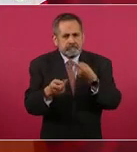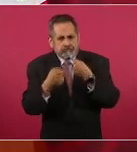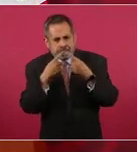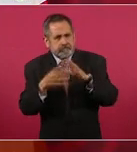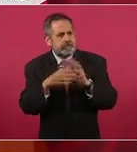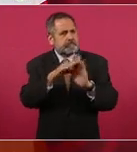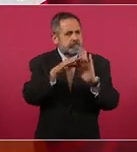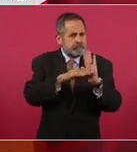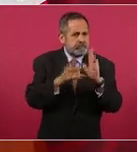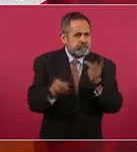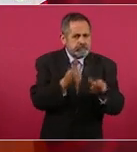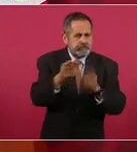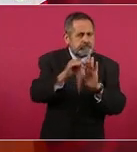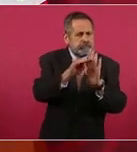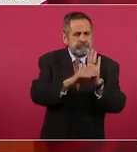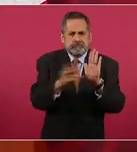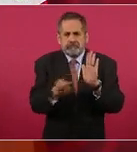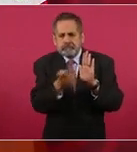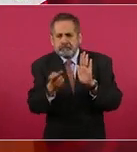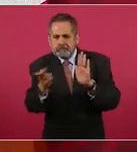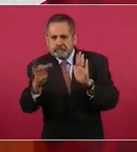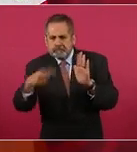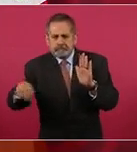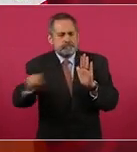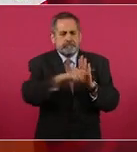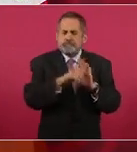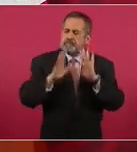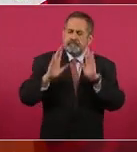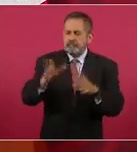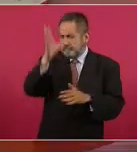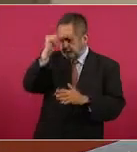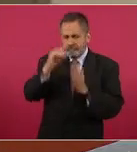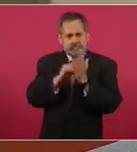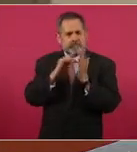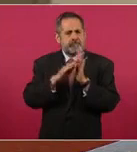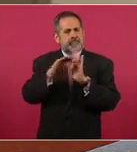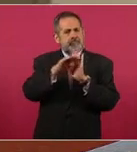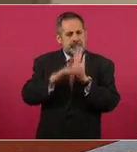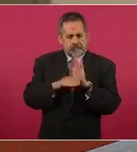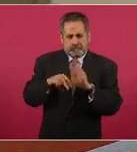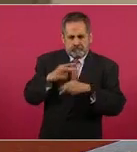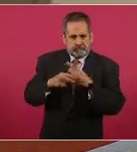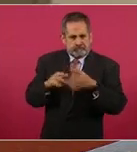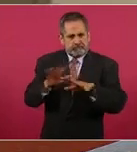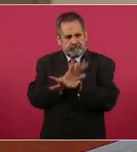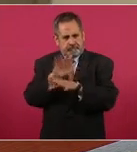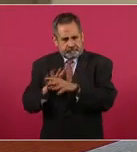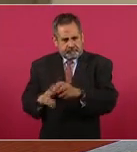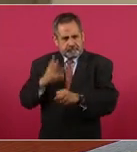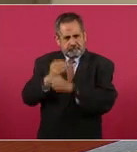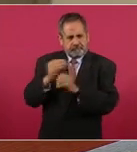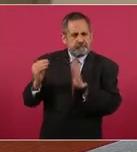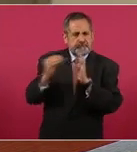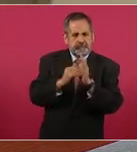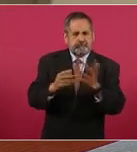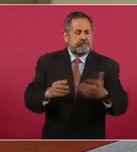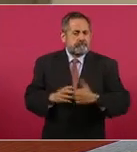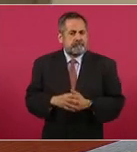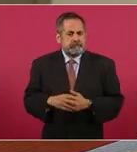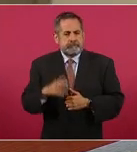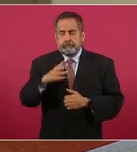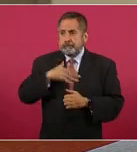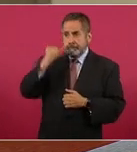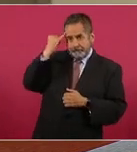se consultó un segundo texto, hasta que salió la nueva constitución. Y mientras tanto se iban haciendo los cambios, ¿no? O sea, no son ideas